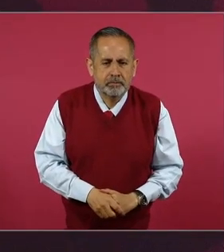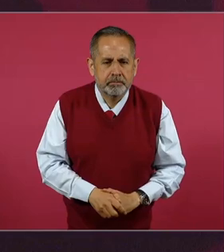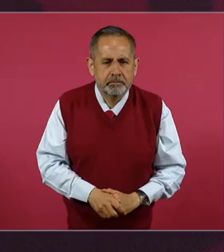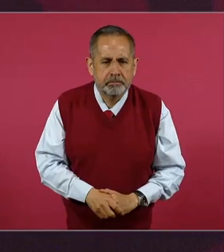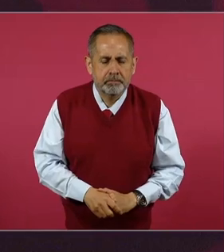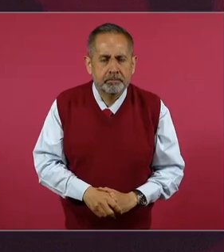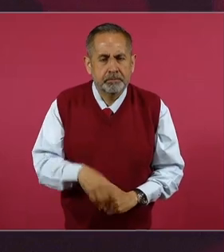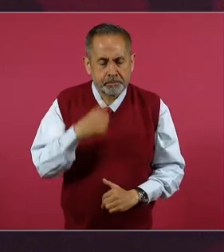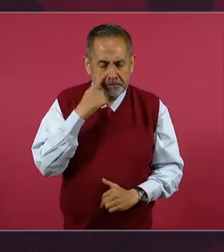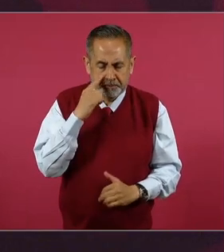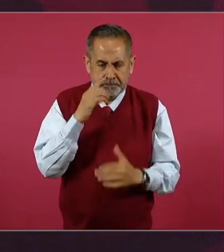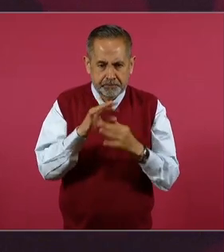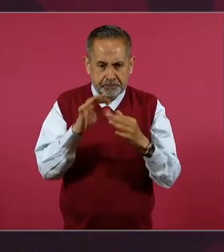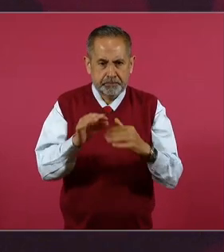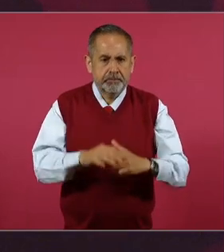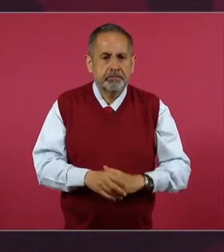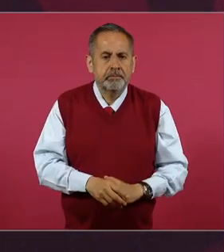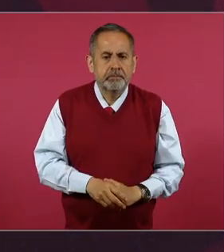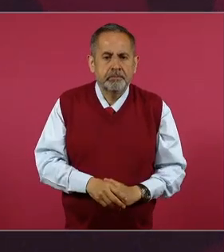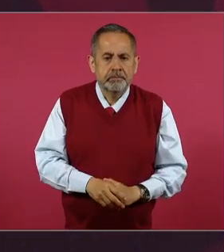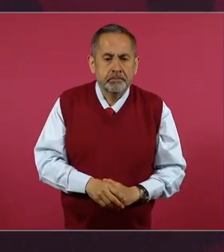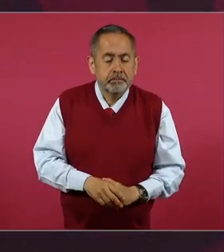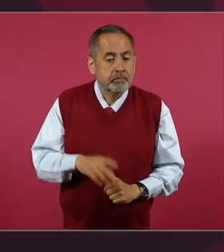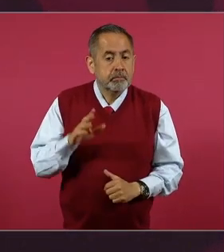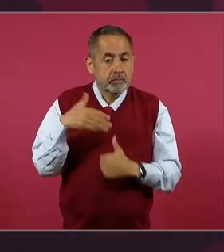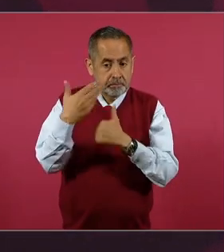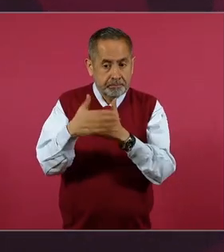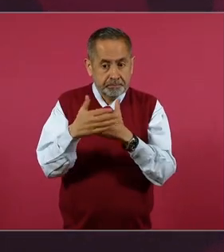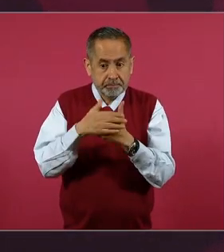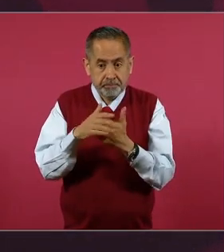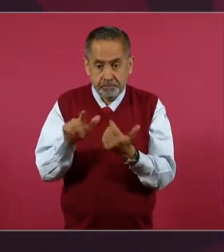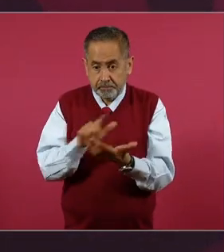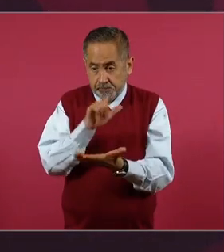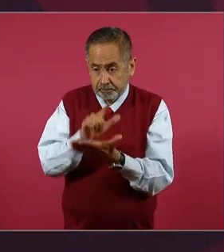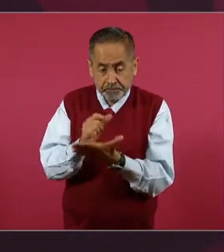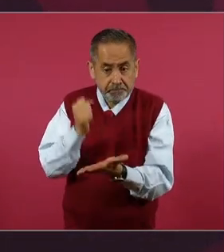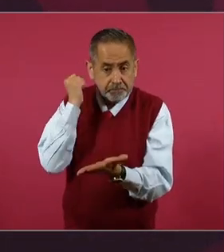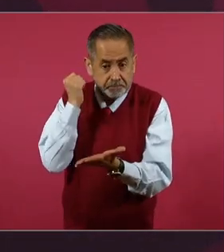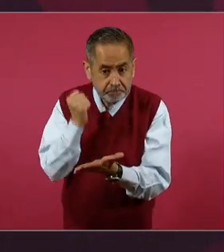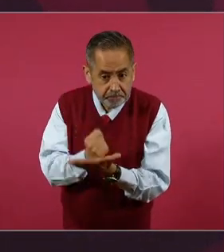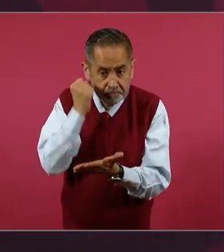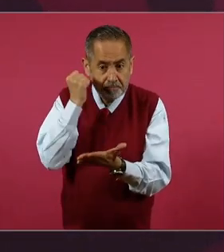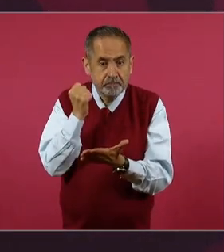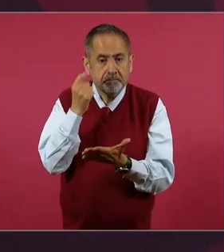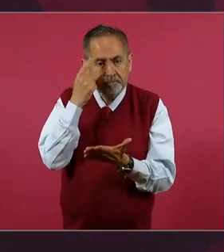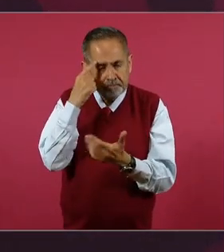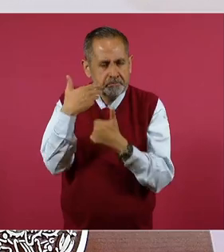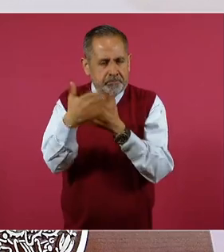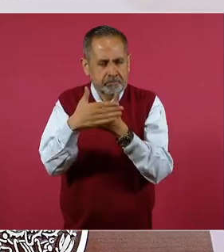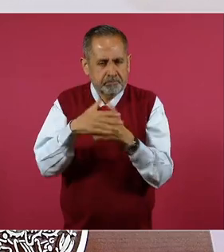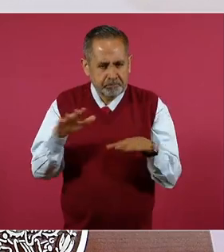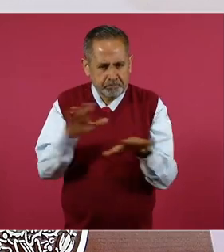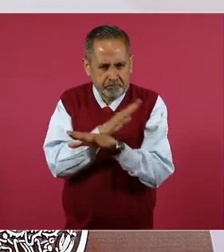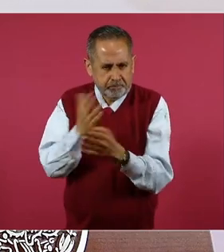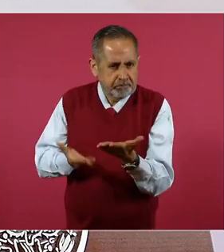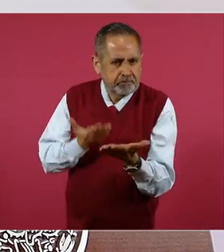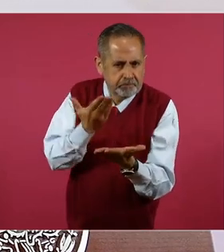mira, cuando se apruebe la reforma para